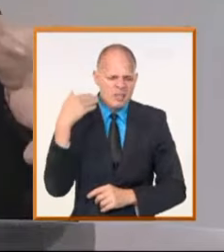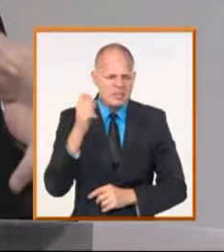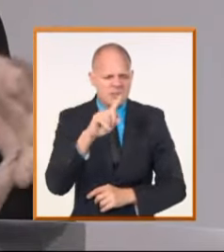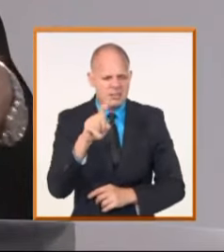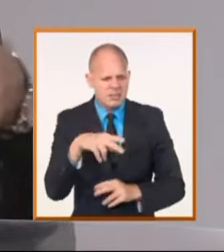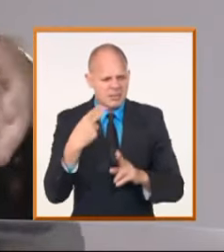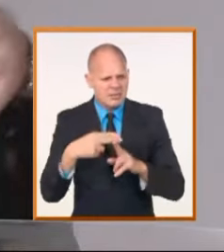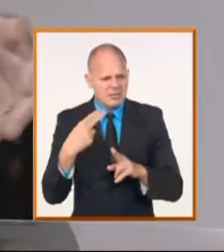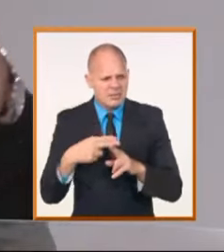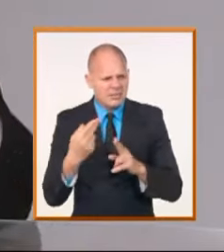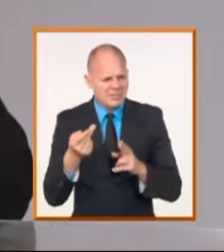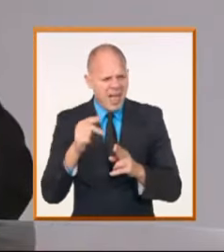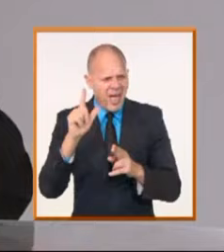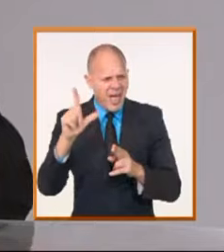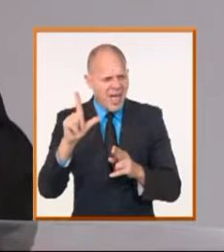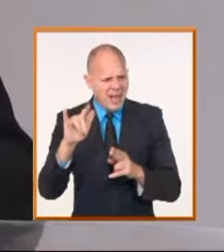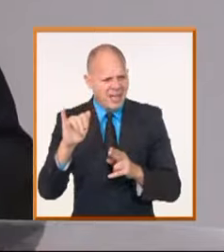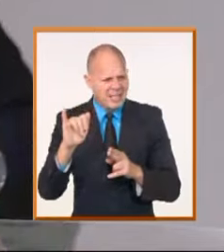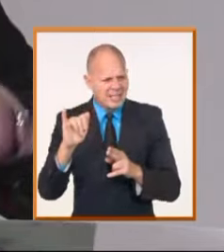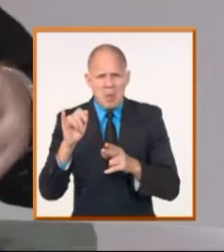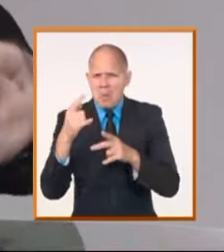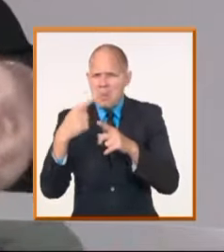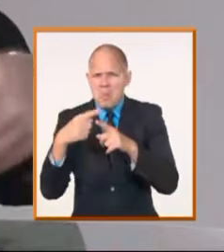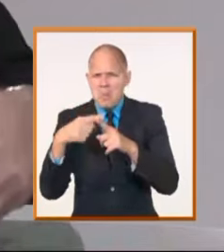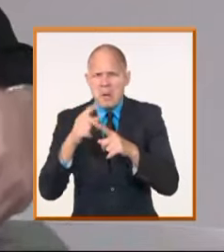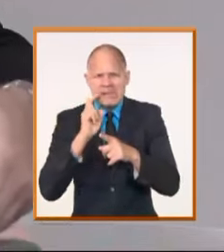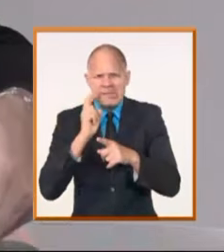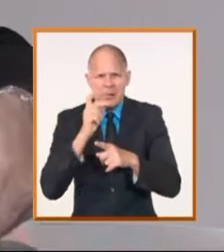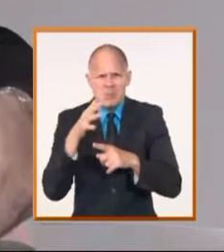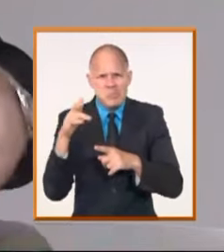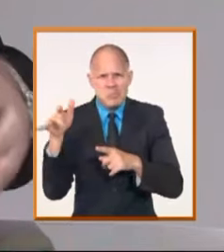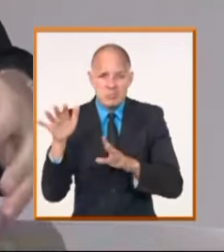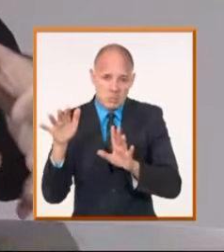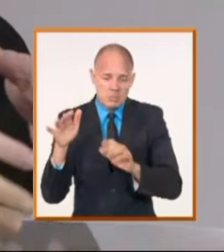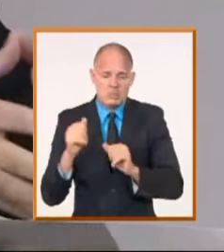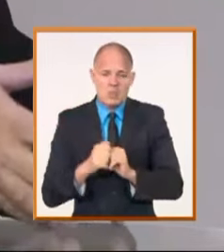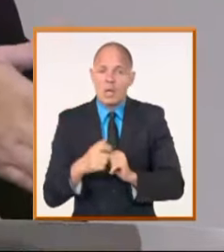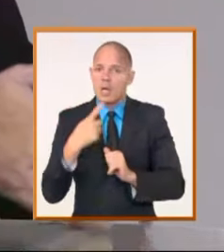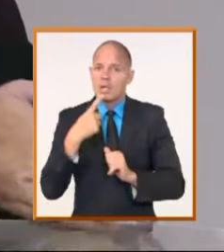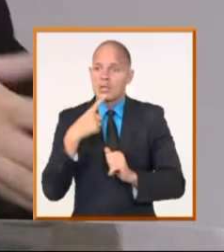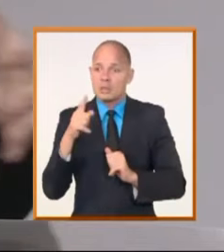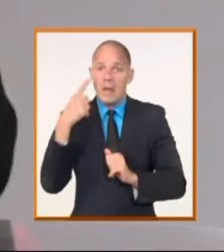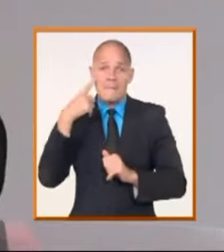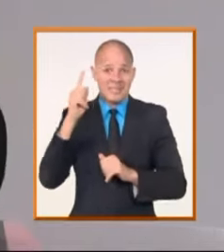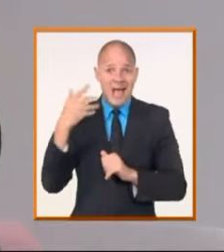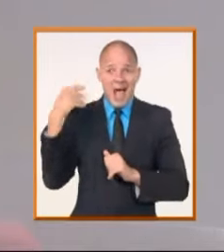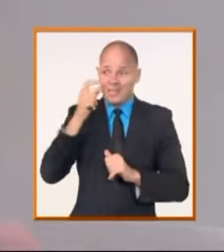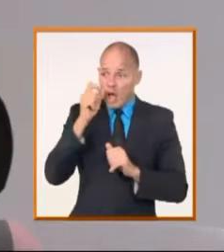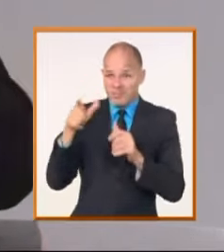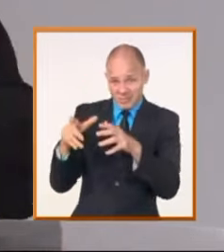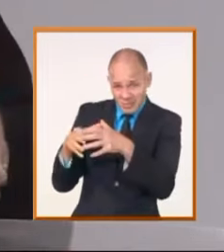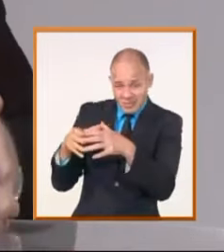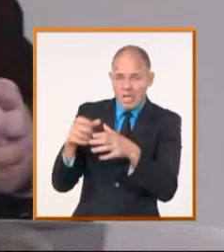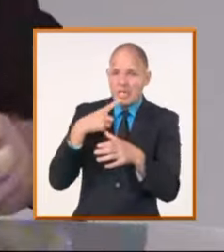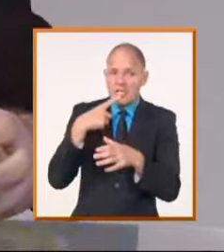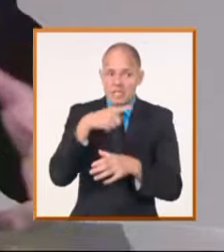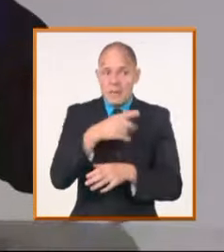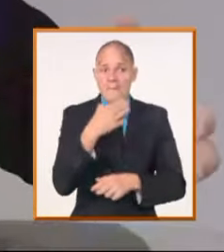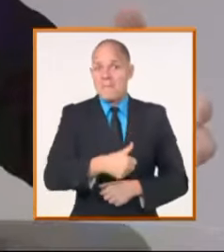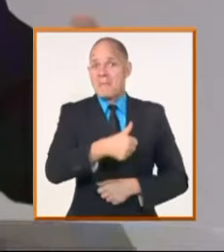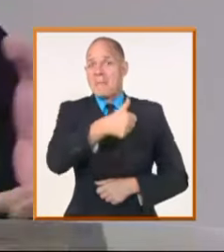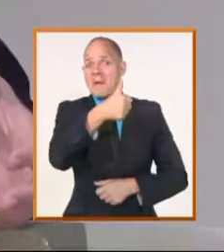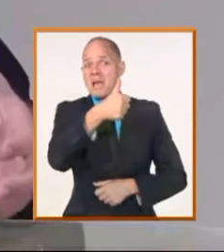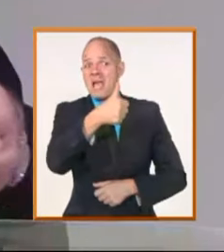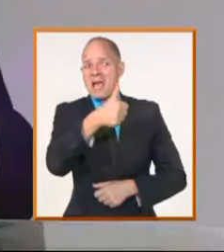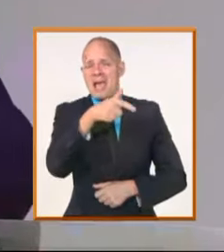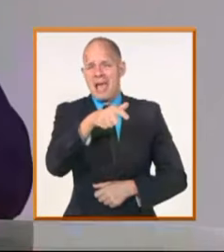LA Times Tracking Poll, algo así. Que se dijo, este sí, porque fue el que dio ganador a Trump, pero lo daba ganador de voto popular. Ese estaba más lejos de lo que se dio en términos